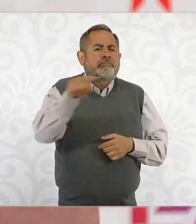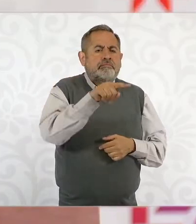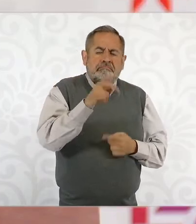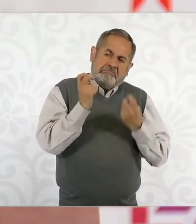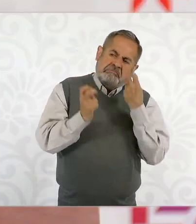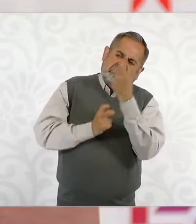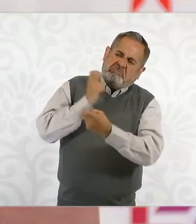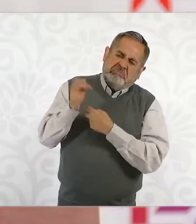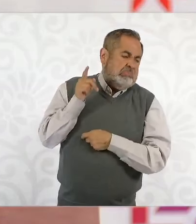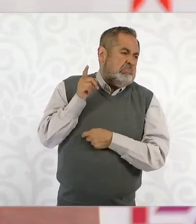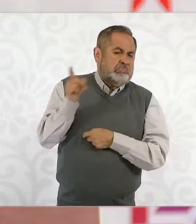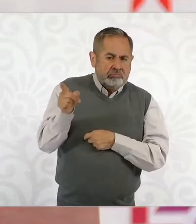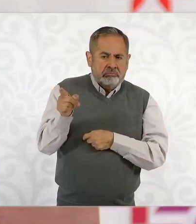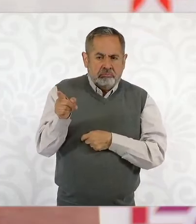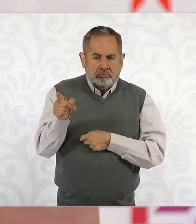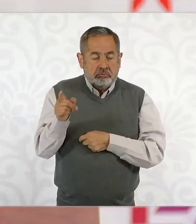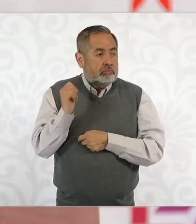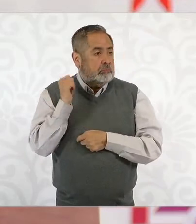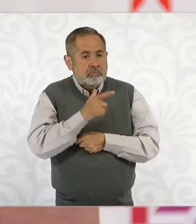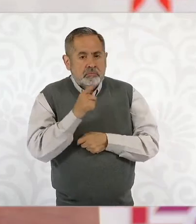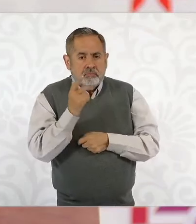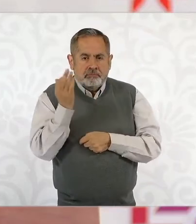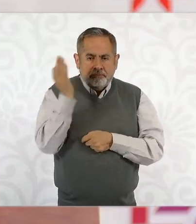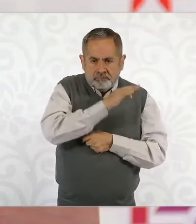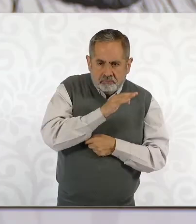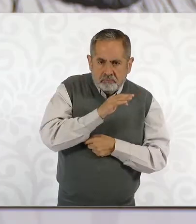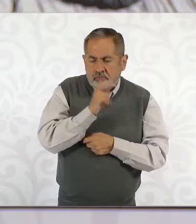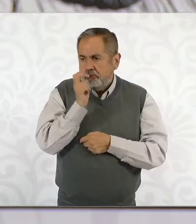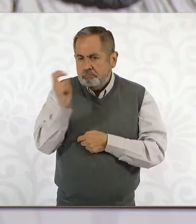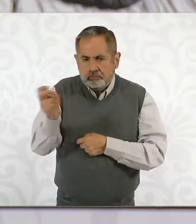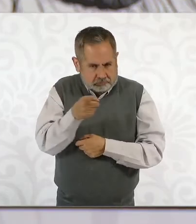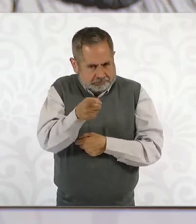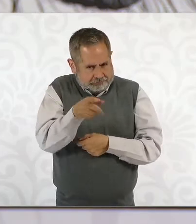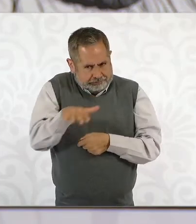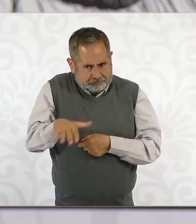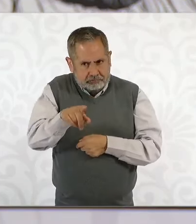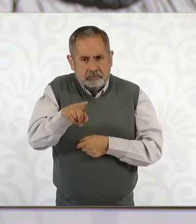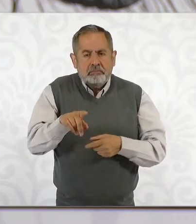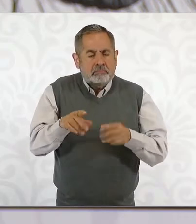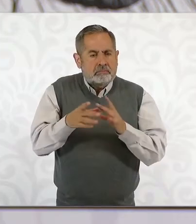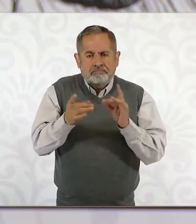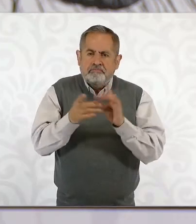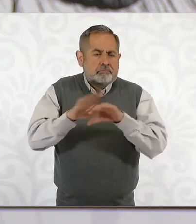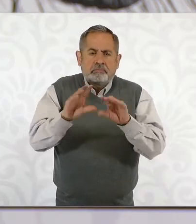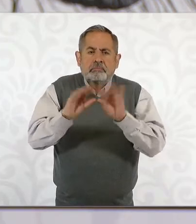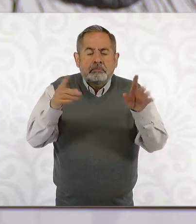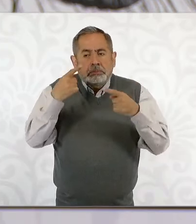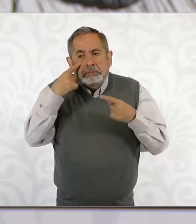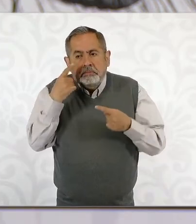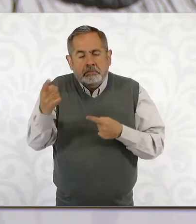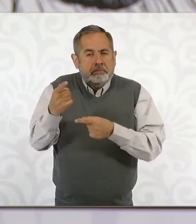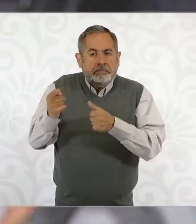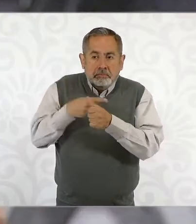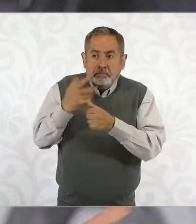haya una información falsa, particularmente de esta magnitud, pues se tiene que aclarar. Y ya una